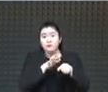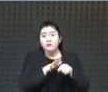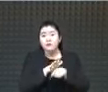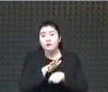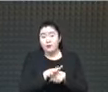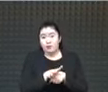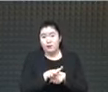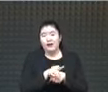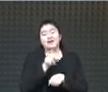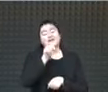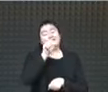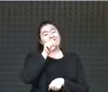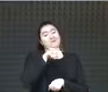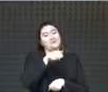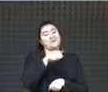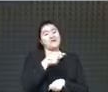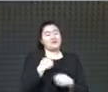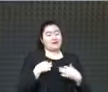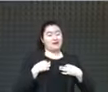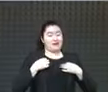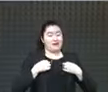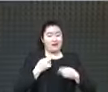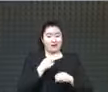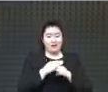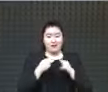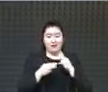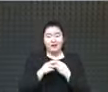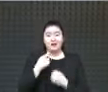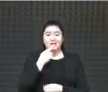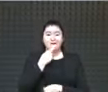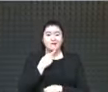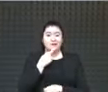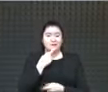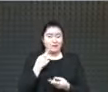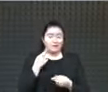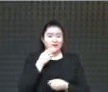como en, vamos a quitarla,